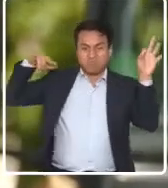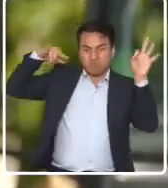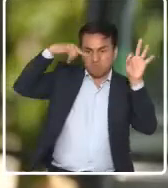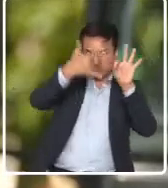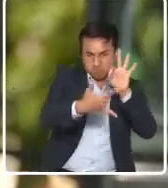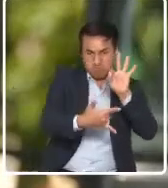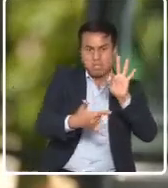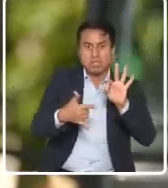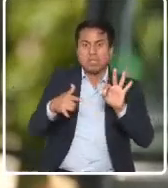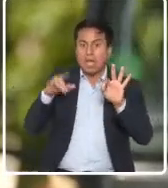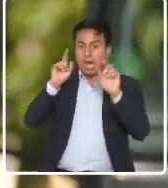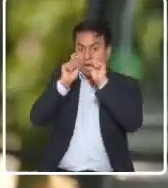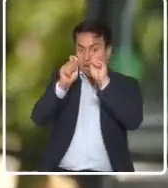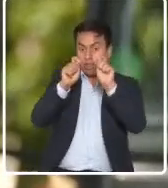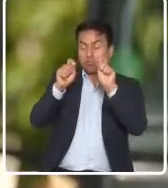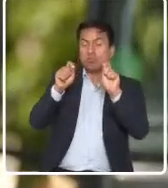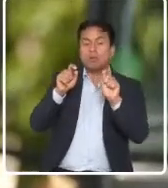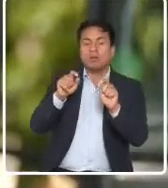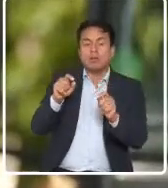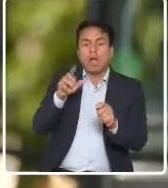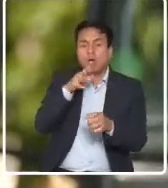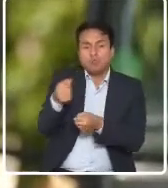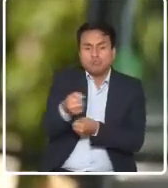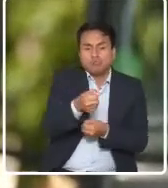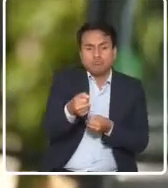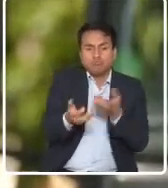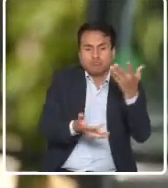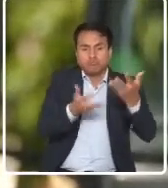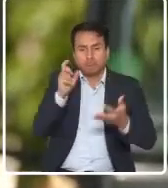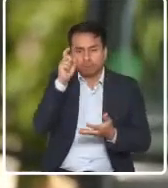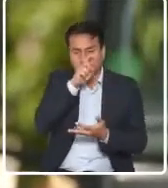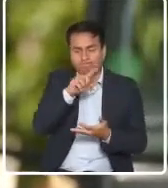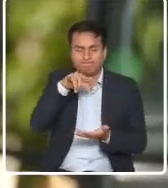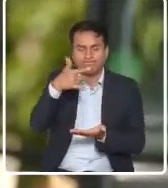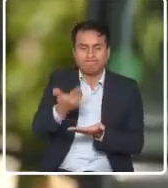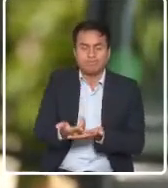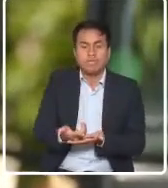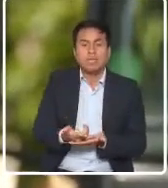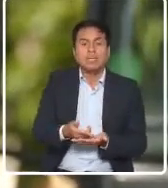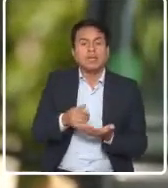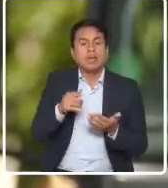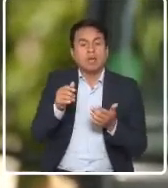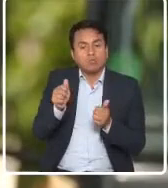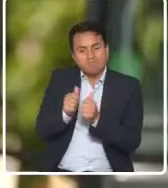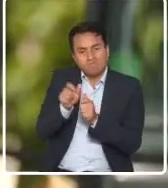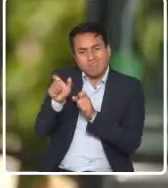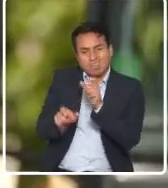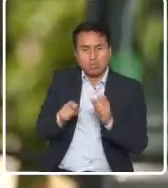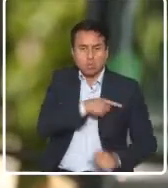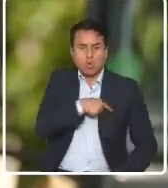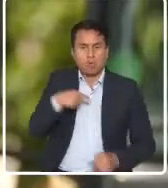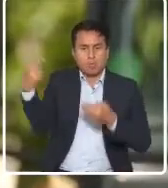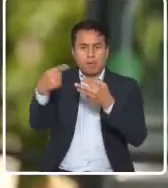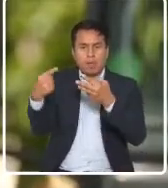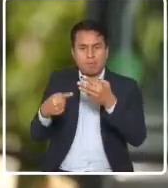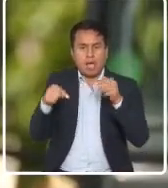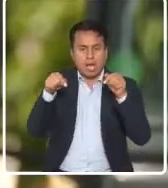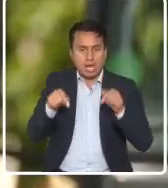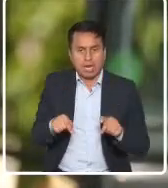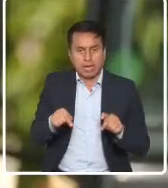riesgo que implica volar a baja altura para poder combatir los incendios. Junto con ellos y ellas, a quienes hemos nombrado hoy día